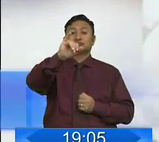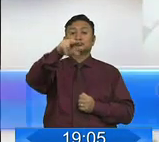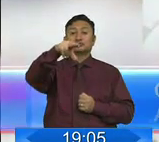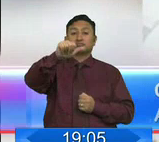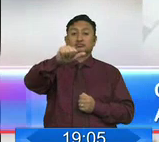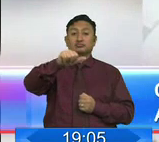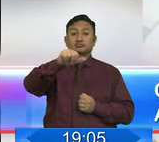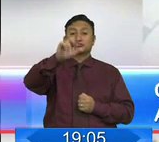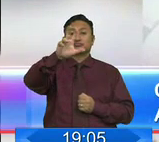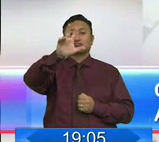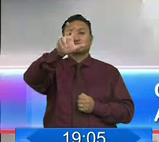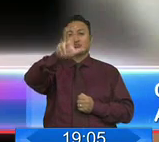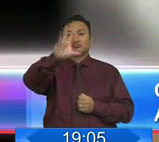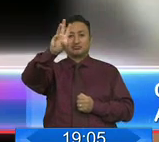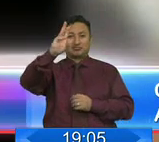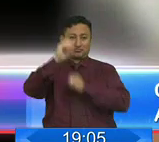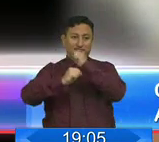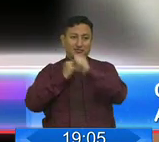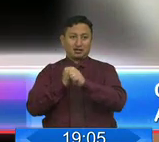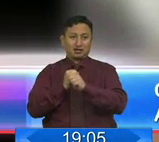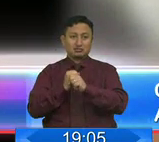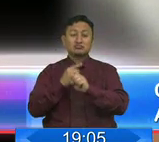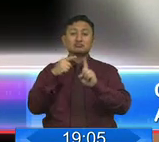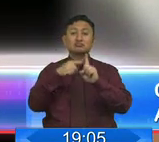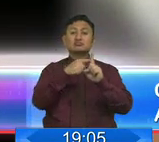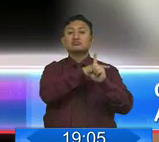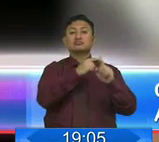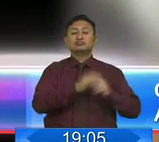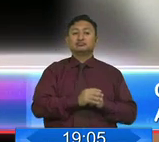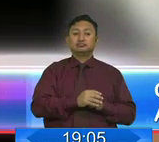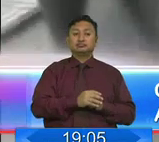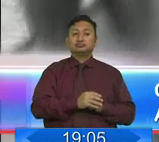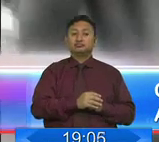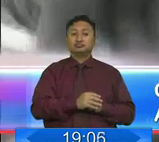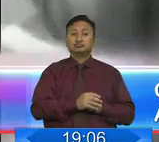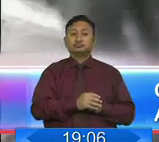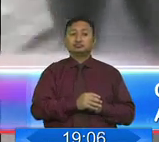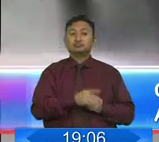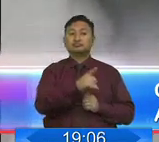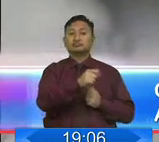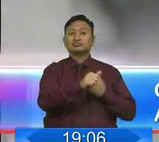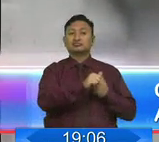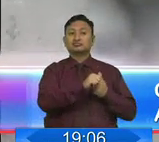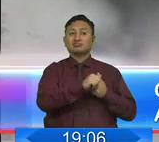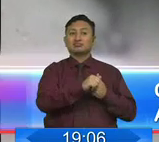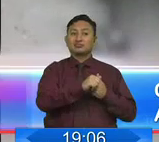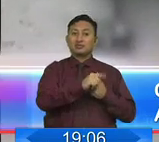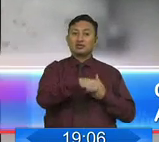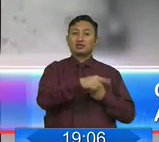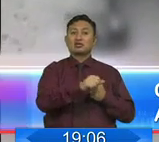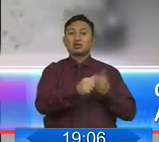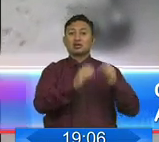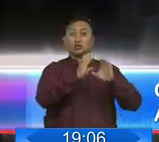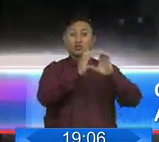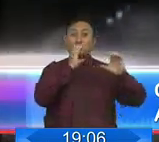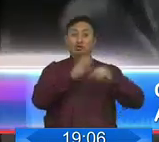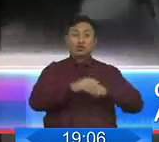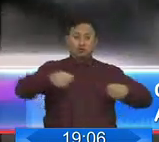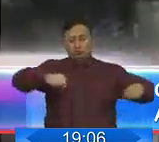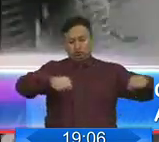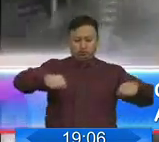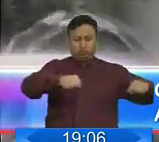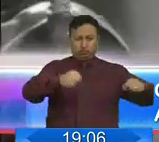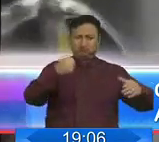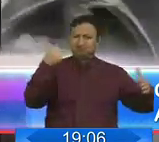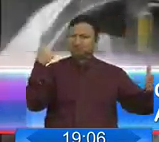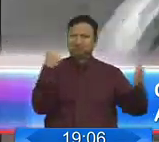de 36 años, y el acusado de ese crimen es el señor que a pocos kilómetros se impactó contra un bus en la perimetral de ese cantón